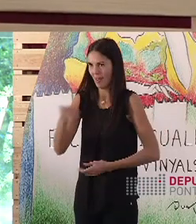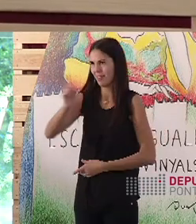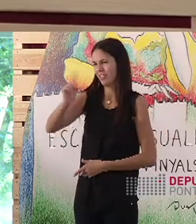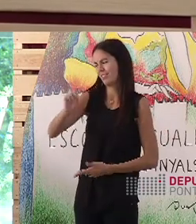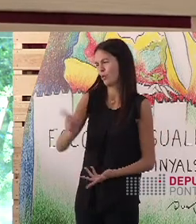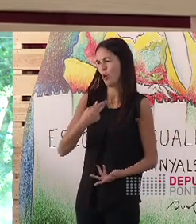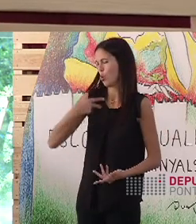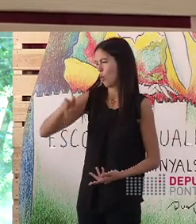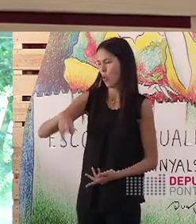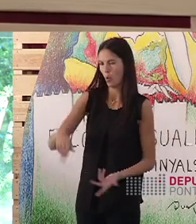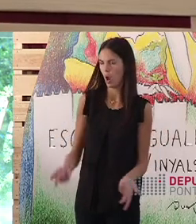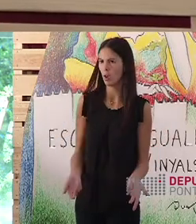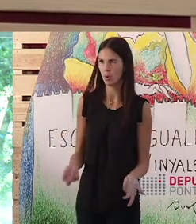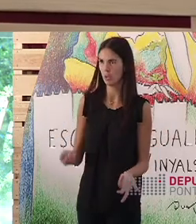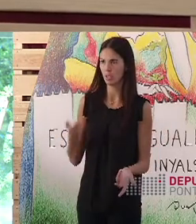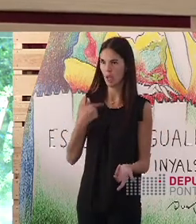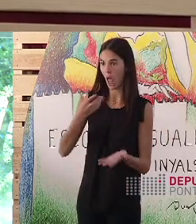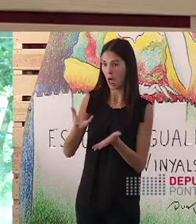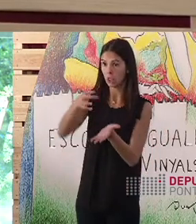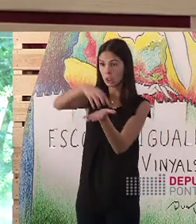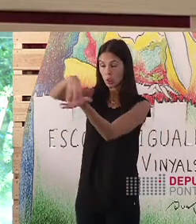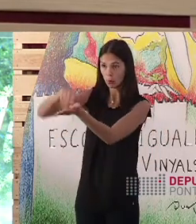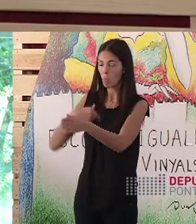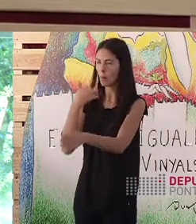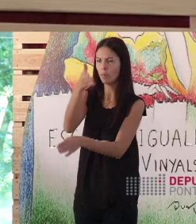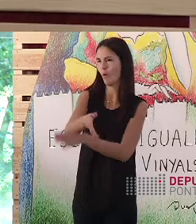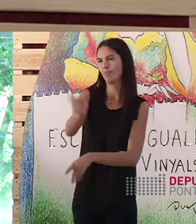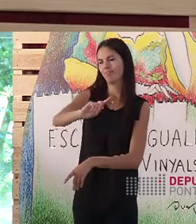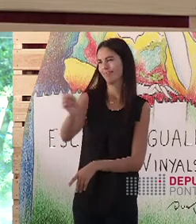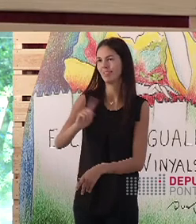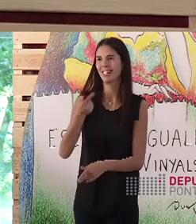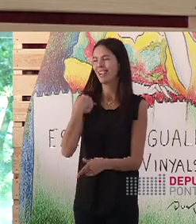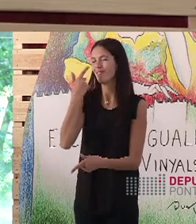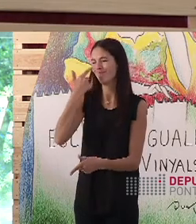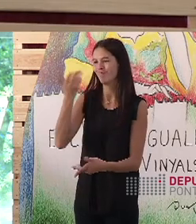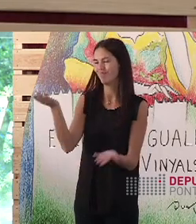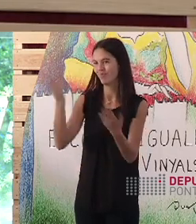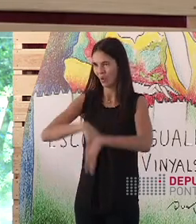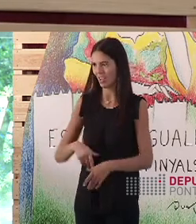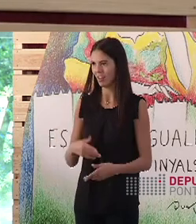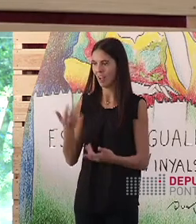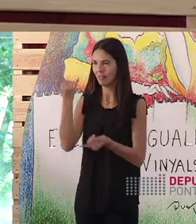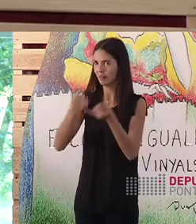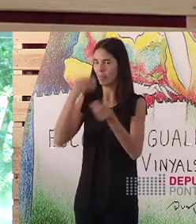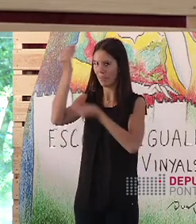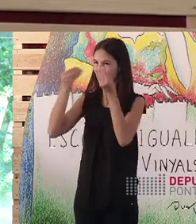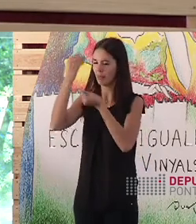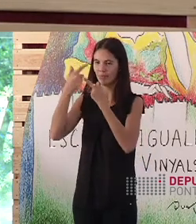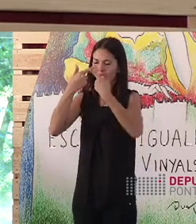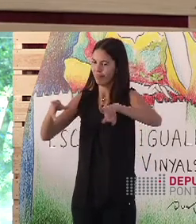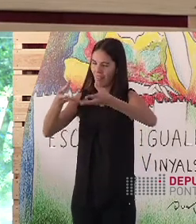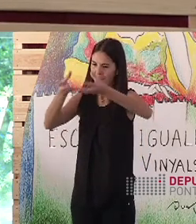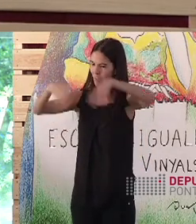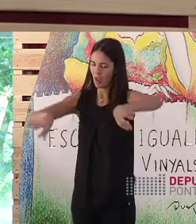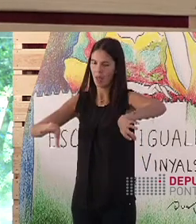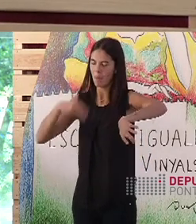pasa nos sitios aos que nos vamos, non? Eso non se recoñecía. Hai unha disociación total da consideración de que esa é